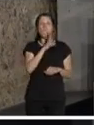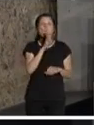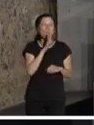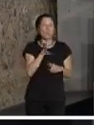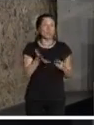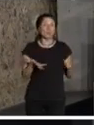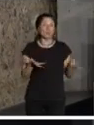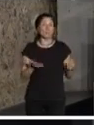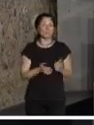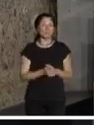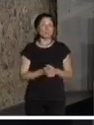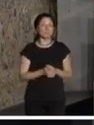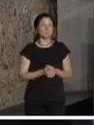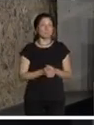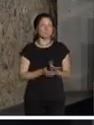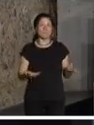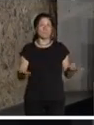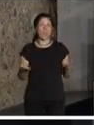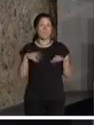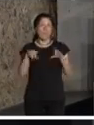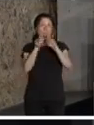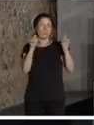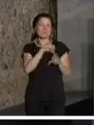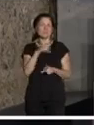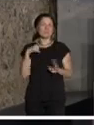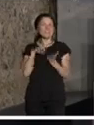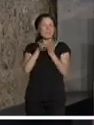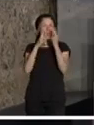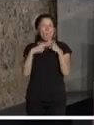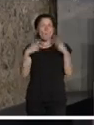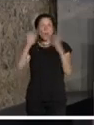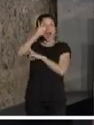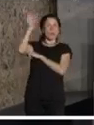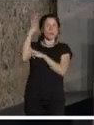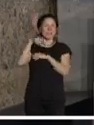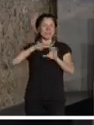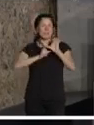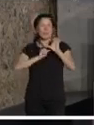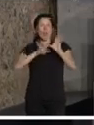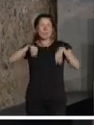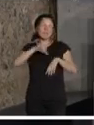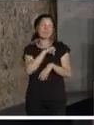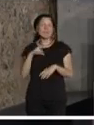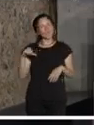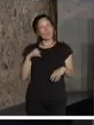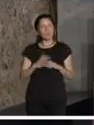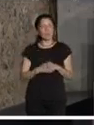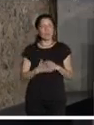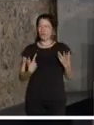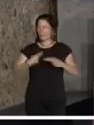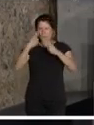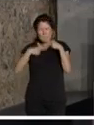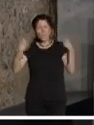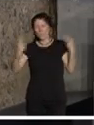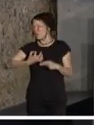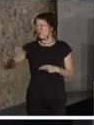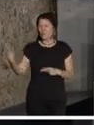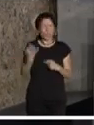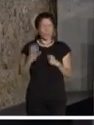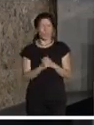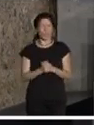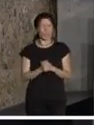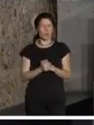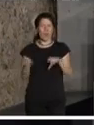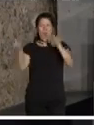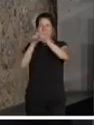de esto es que es se privatizó el servicio público de ambulancias en extremadura tiene que ser Público de una vez no puede estar